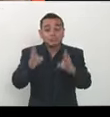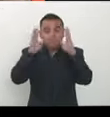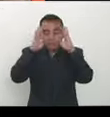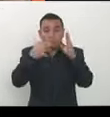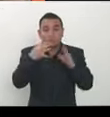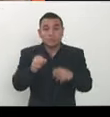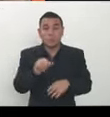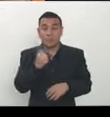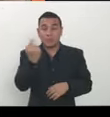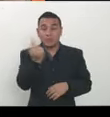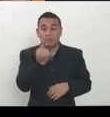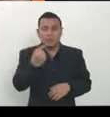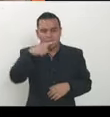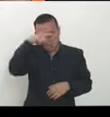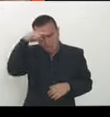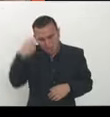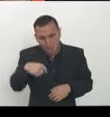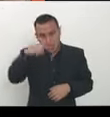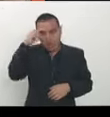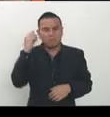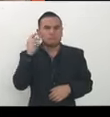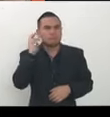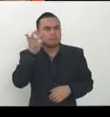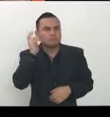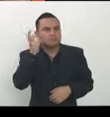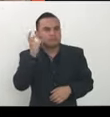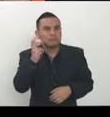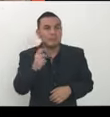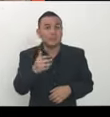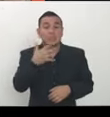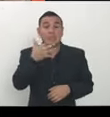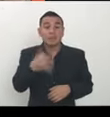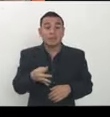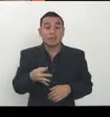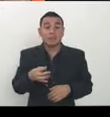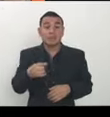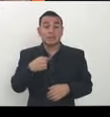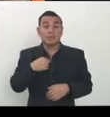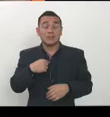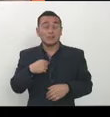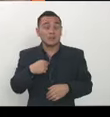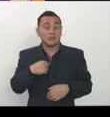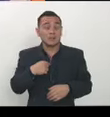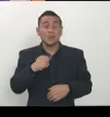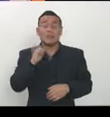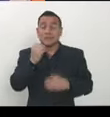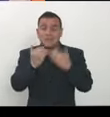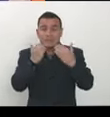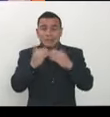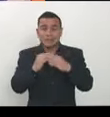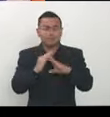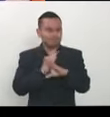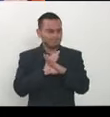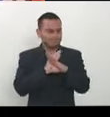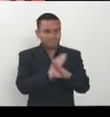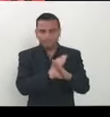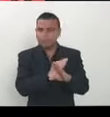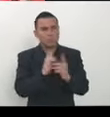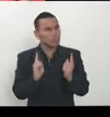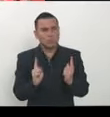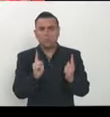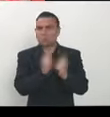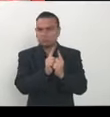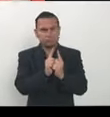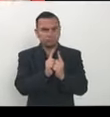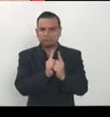a los que iban a trabajar en la radio y la otra en su casa decir que evitéis lo máximo posible, es la única manera de cargarse esto y después la